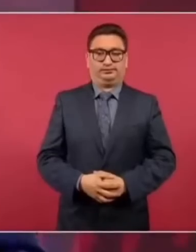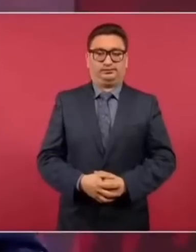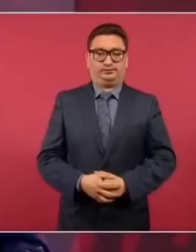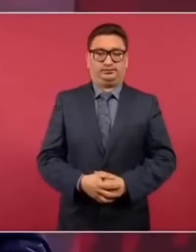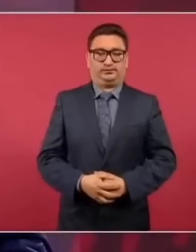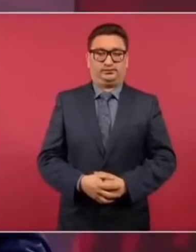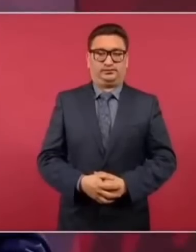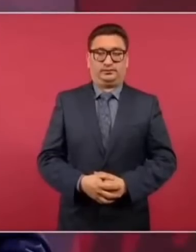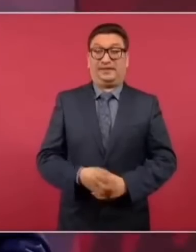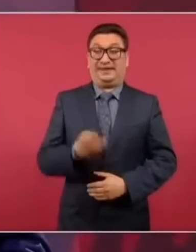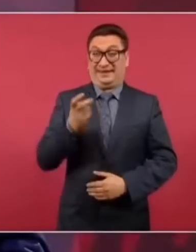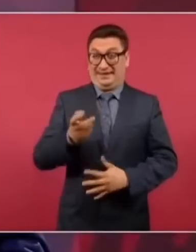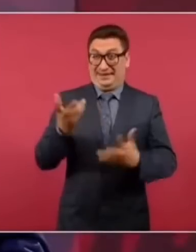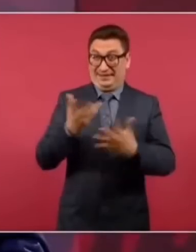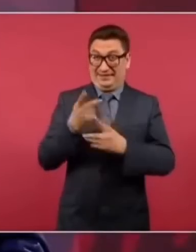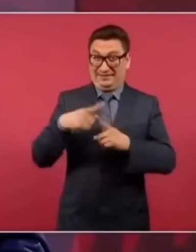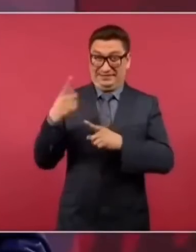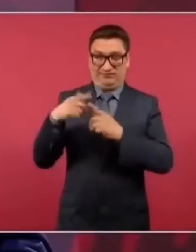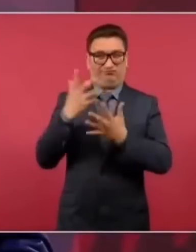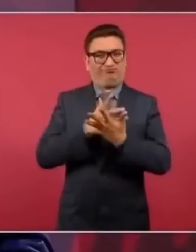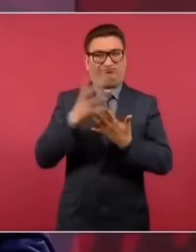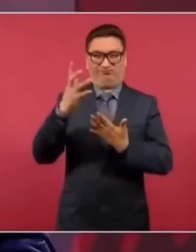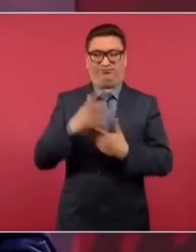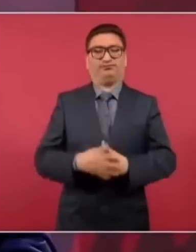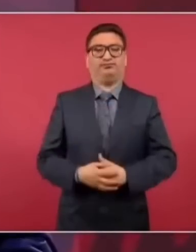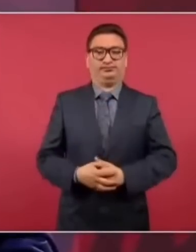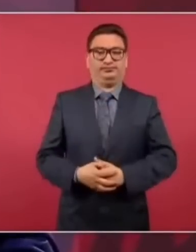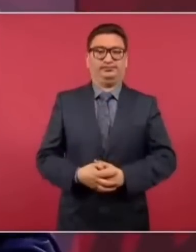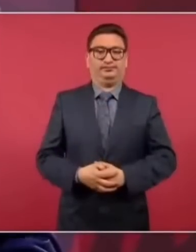estos excesos, ¿no?